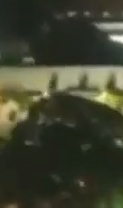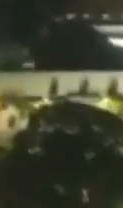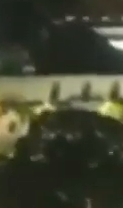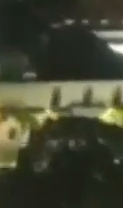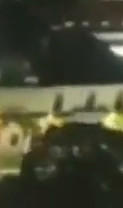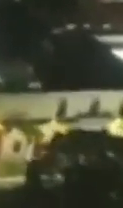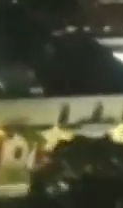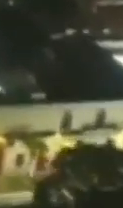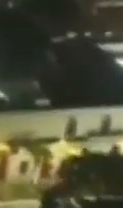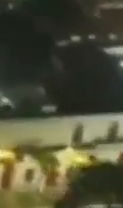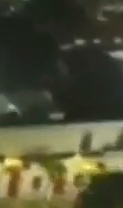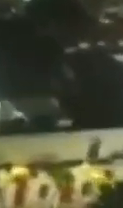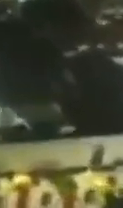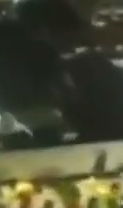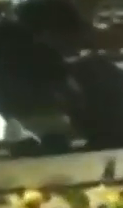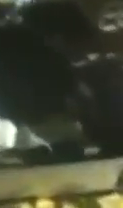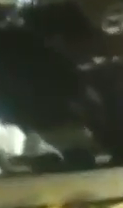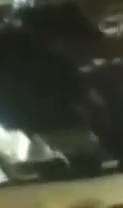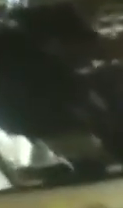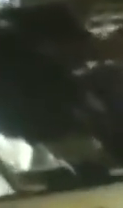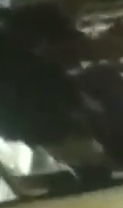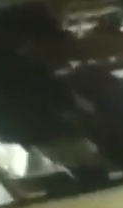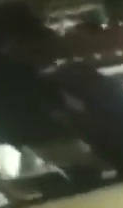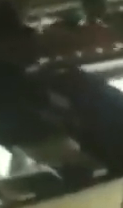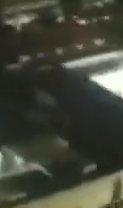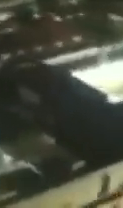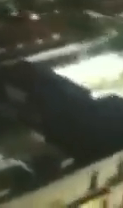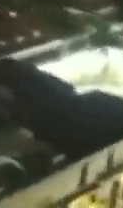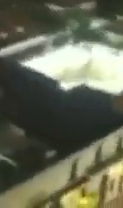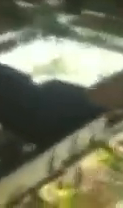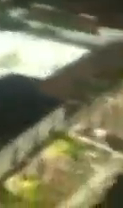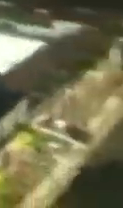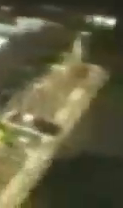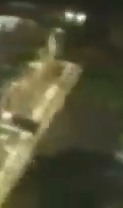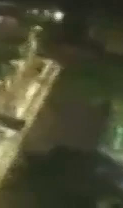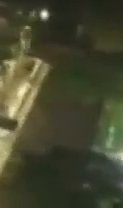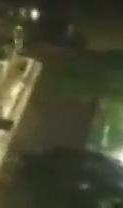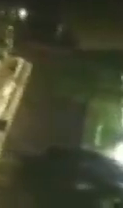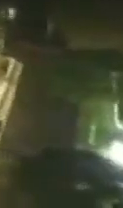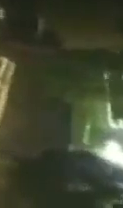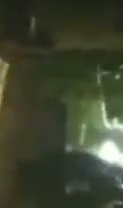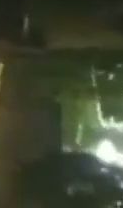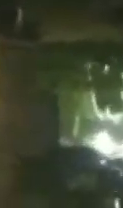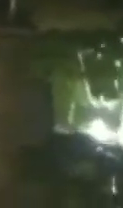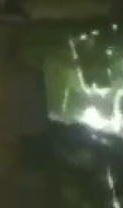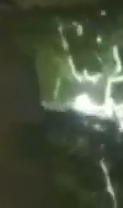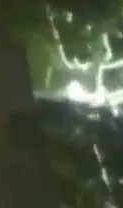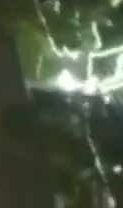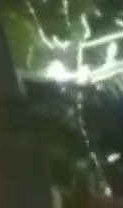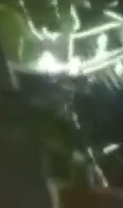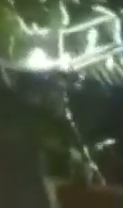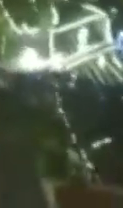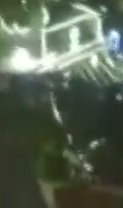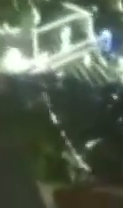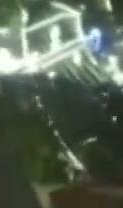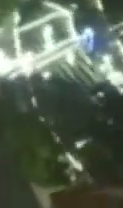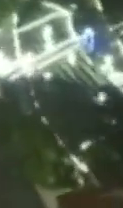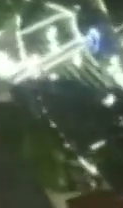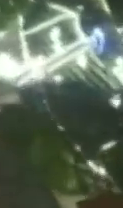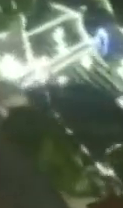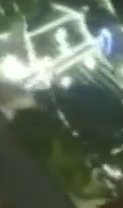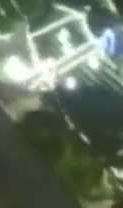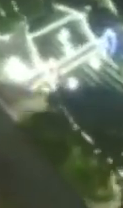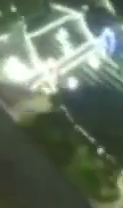Sí, muchísimas gracias. En efecto, iniciamos esta transmisión desde Puerta Dorada en el Palacio